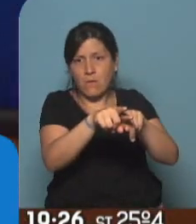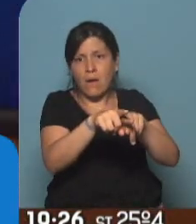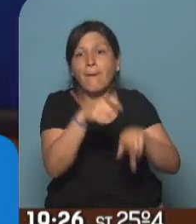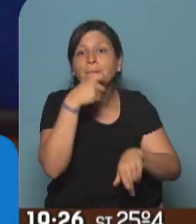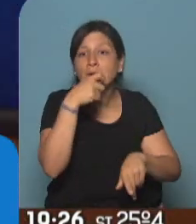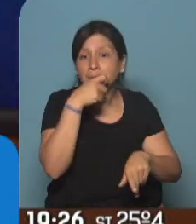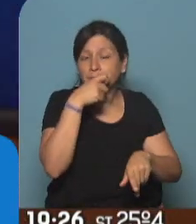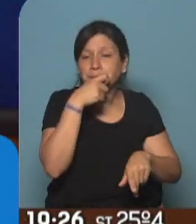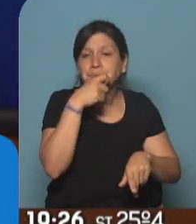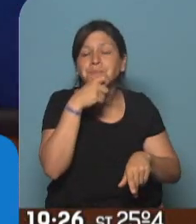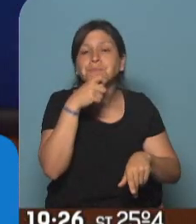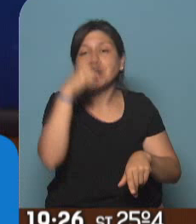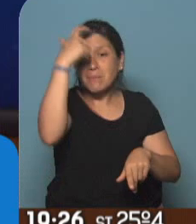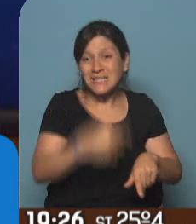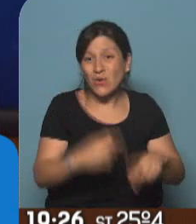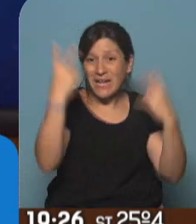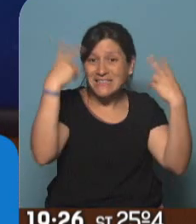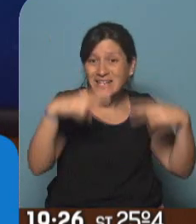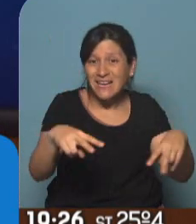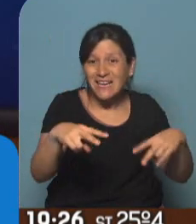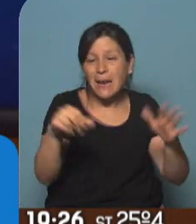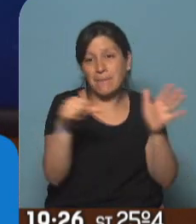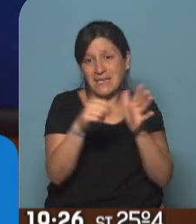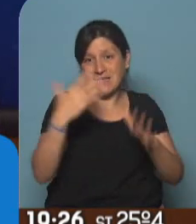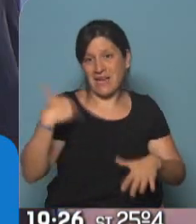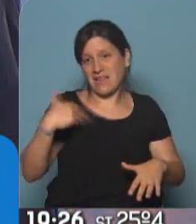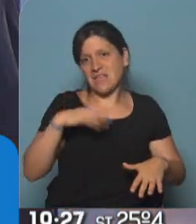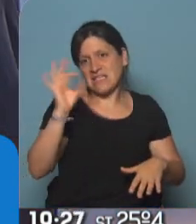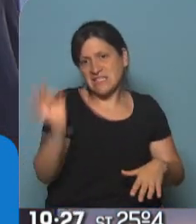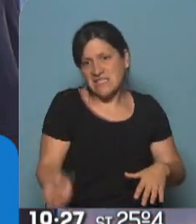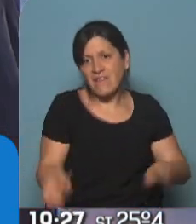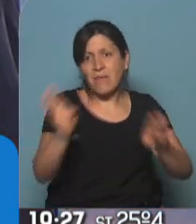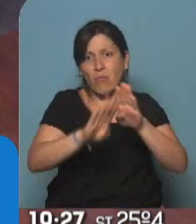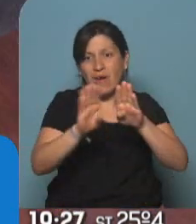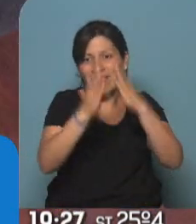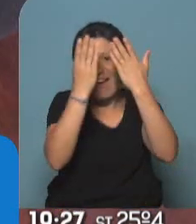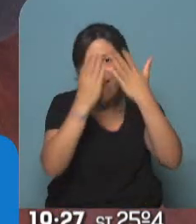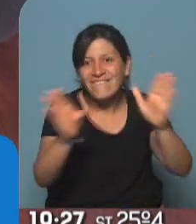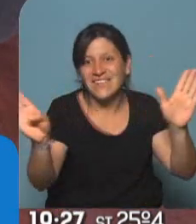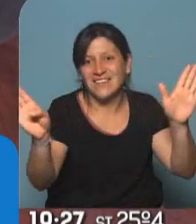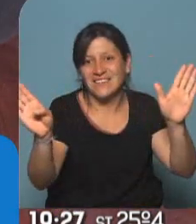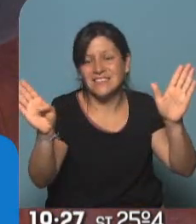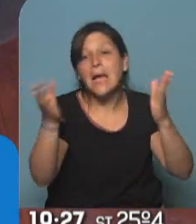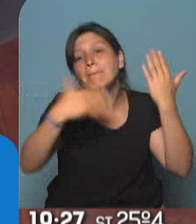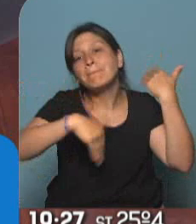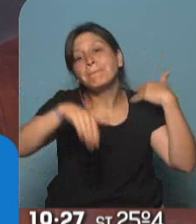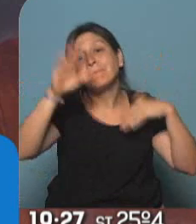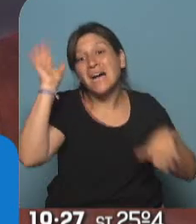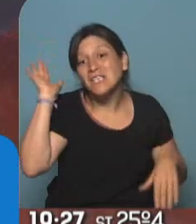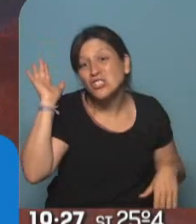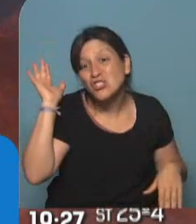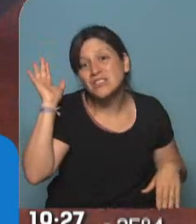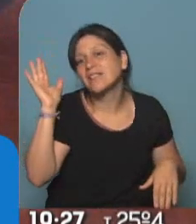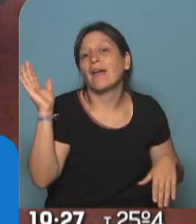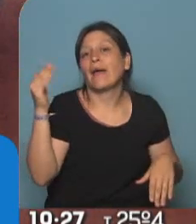país es un país de puertas abiertas de hecho generalmente se dice que la mayoría de nosotros venimos de los barcos y